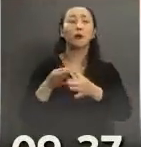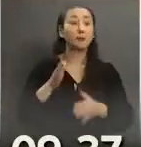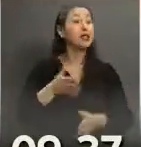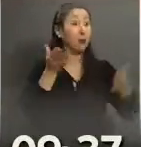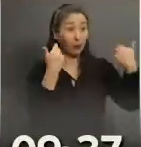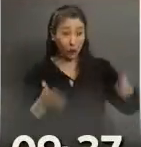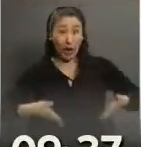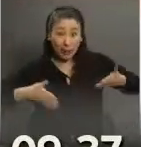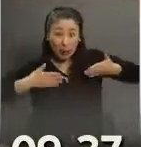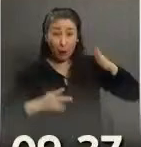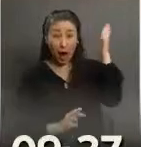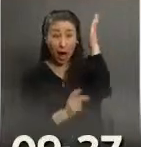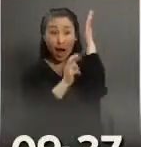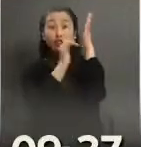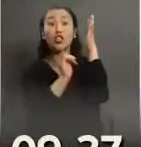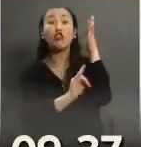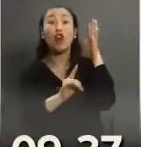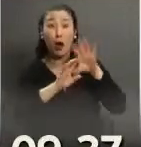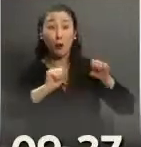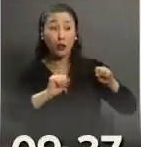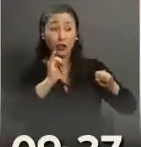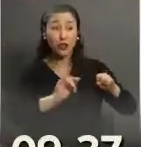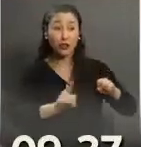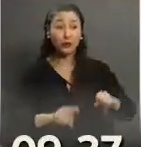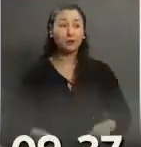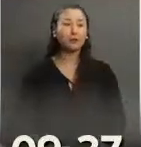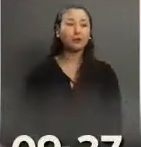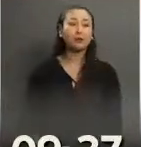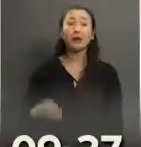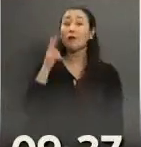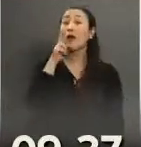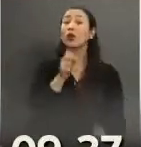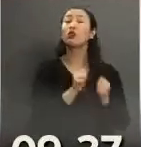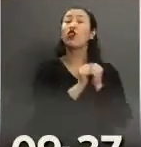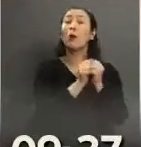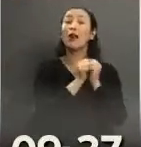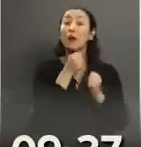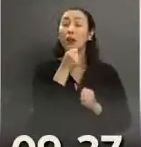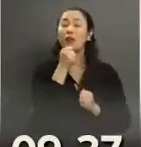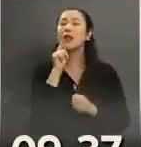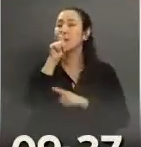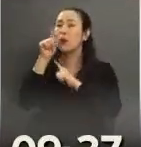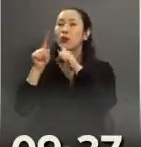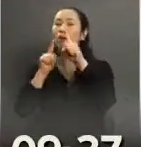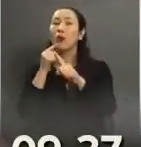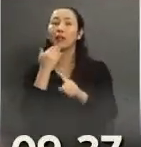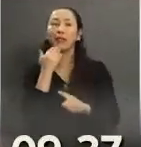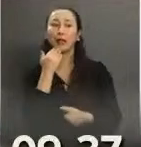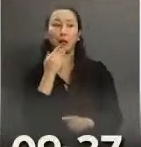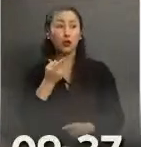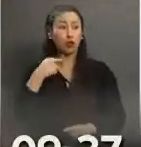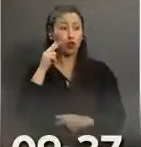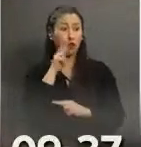no? Porque ya, pues, tenemos pactado eso. Sí. Vamos a ver que nuestros compañeros también le hagan un par de preguntas porque no lo habíamos visto.